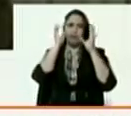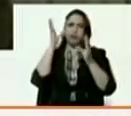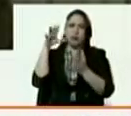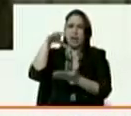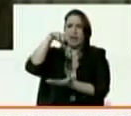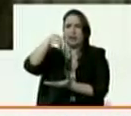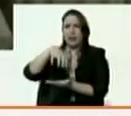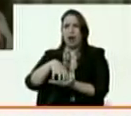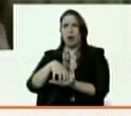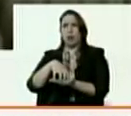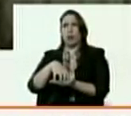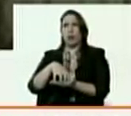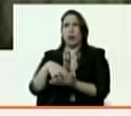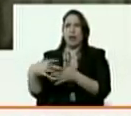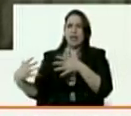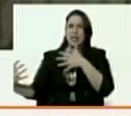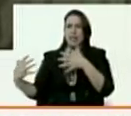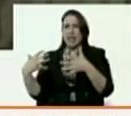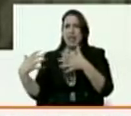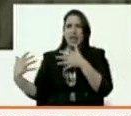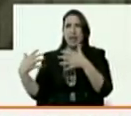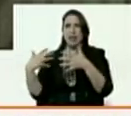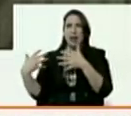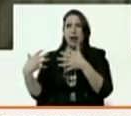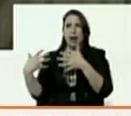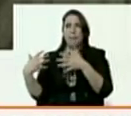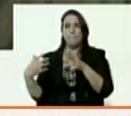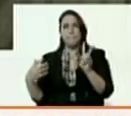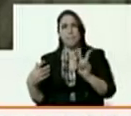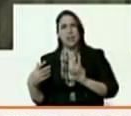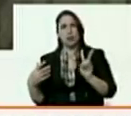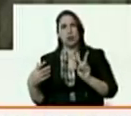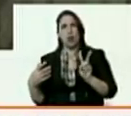estado de guerra en Venezuela,